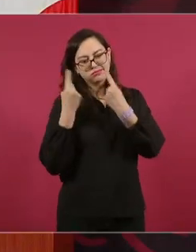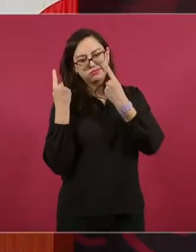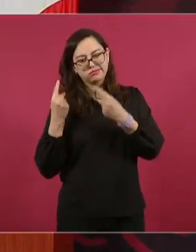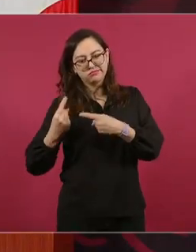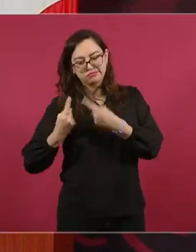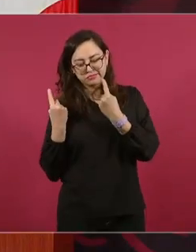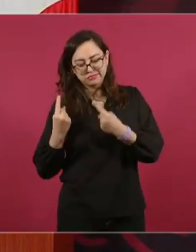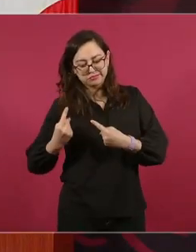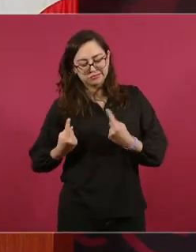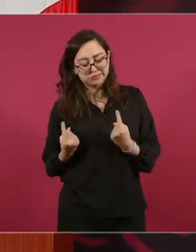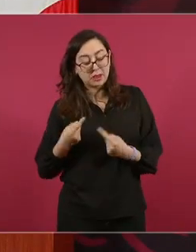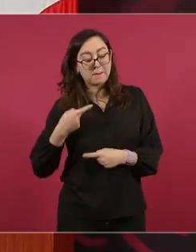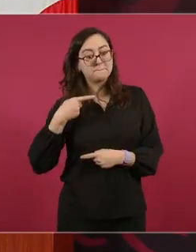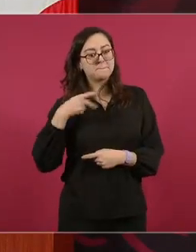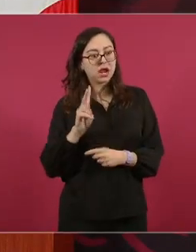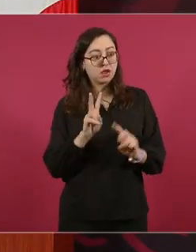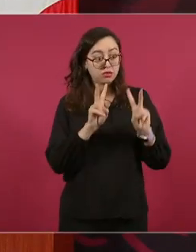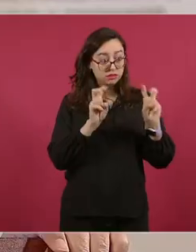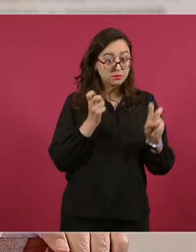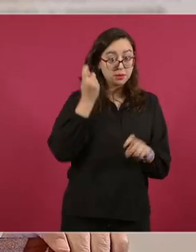en esto se coincidió